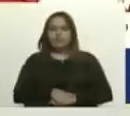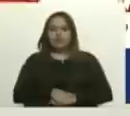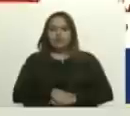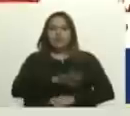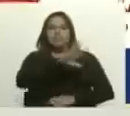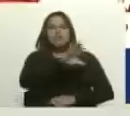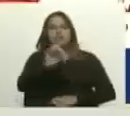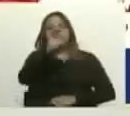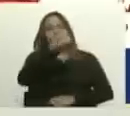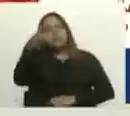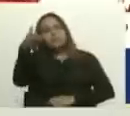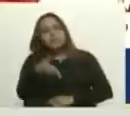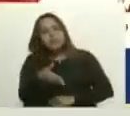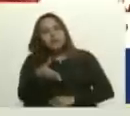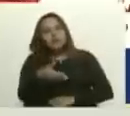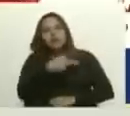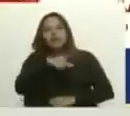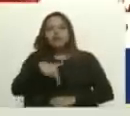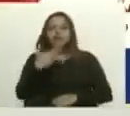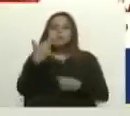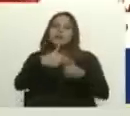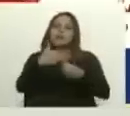50% del petróleo del mundo.